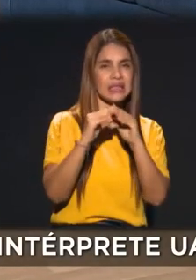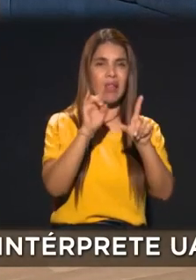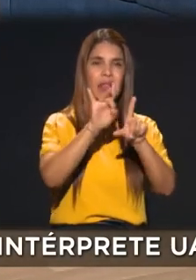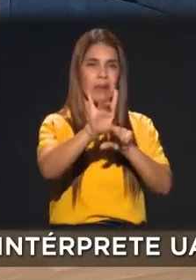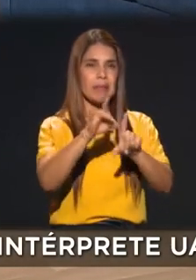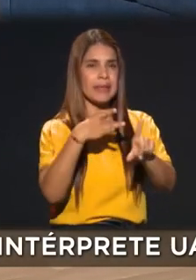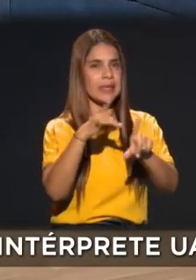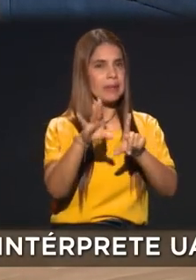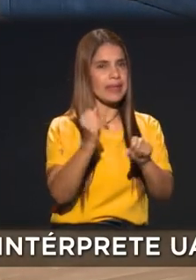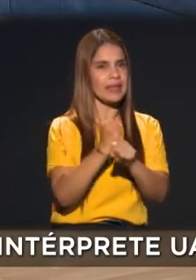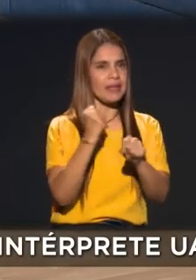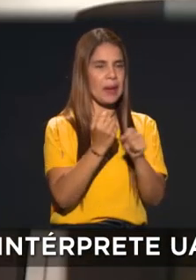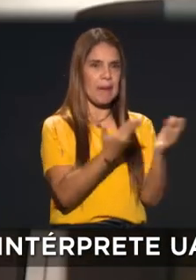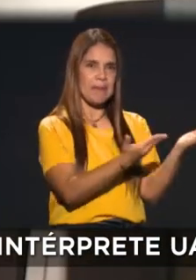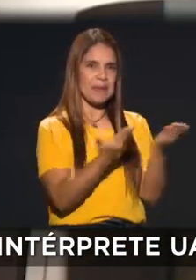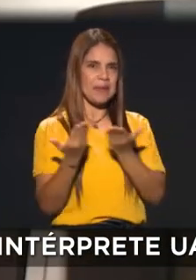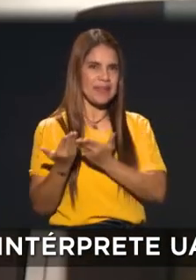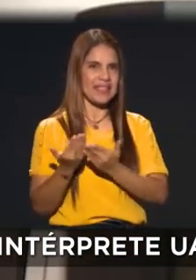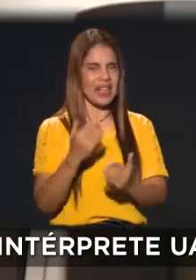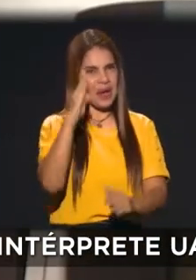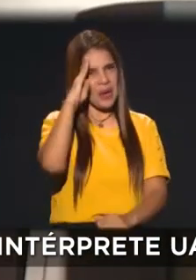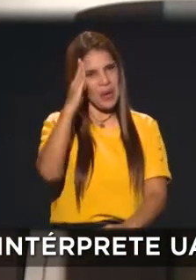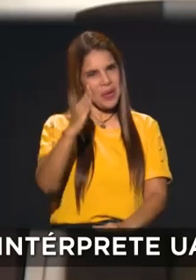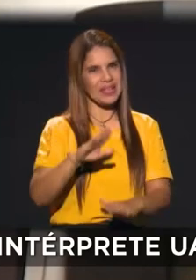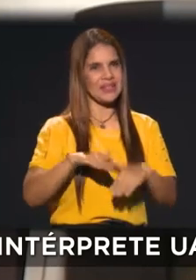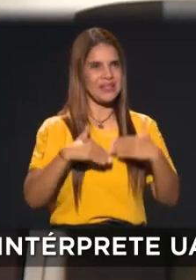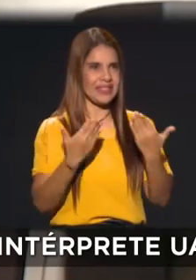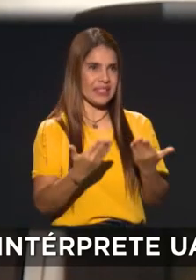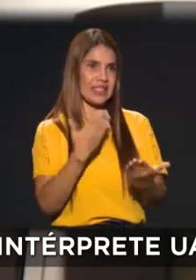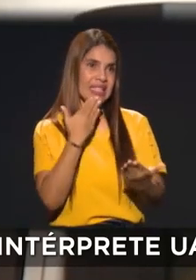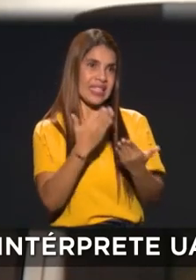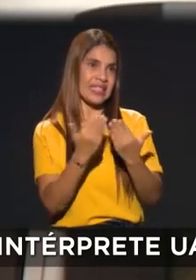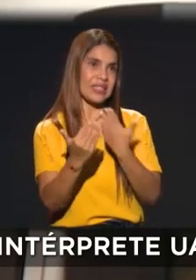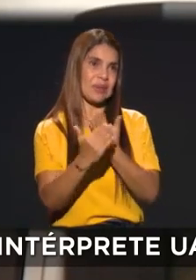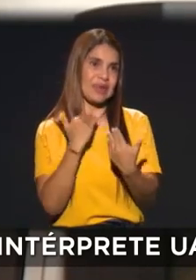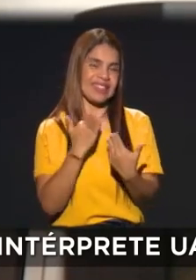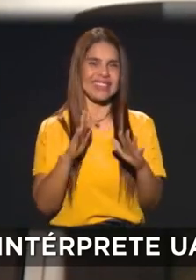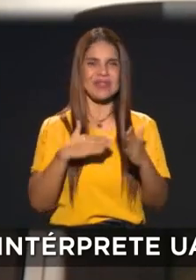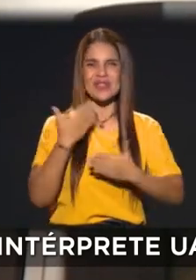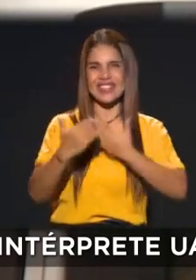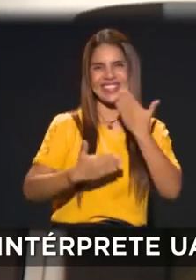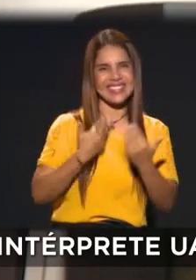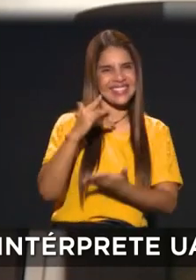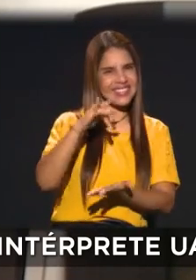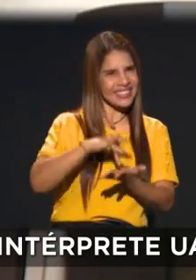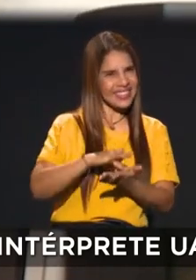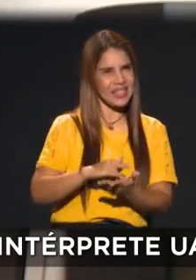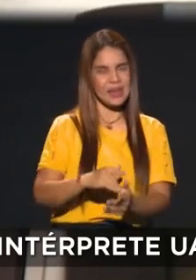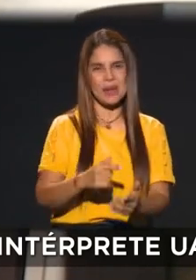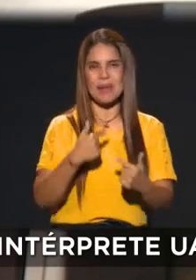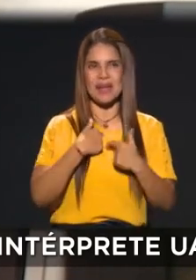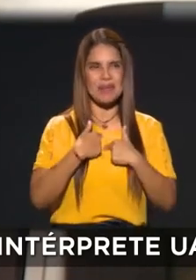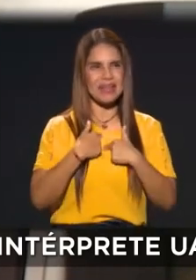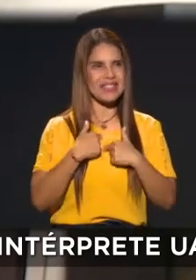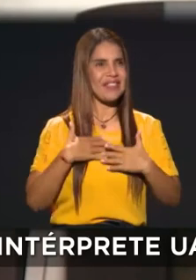virtual. Profe, bienvenida. Hola, Paola, ¿cómo estás? Bueno, gracias por invitarme, qué rico estar aquí. Para mí es